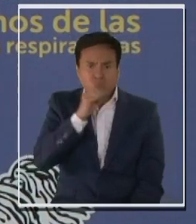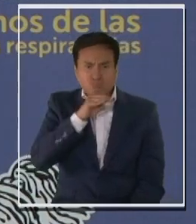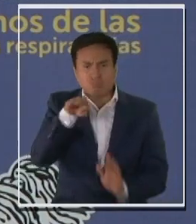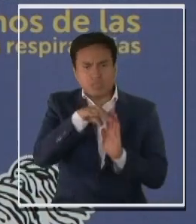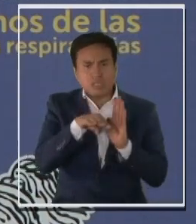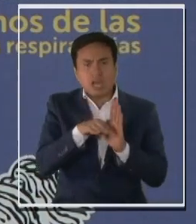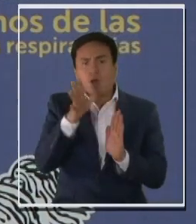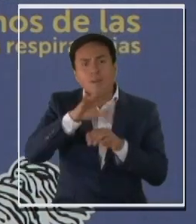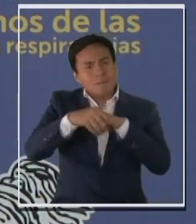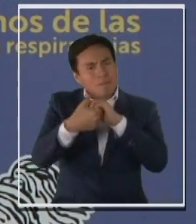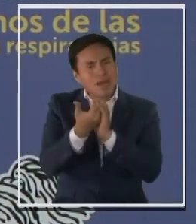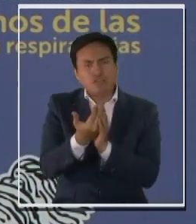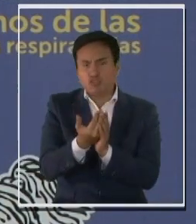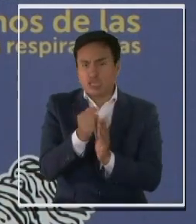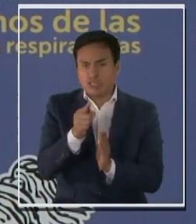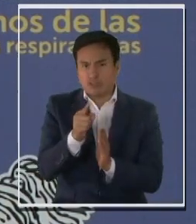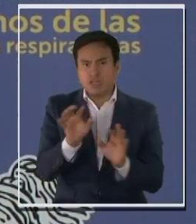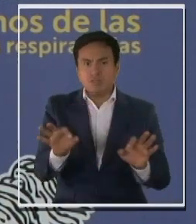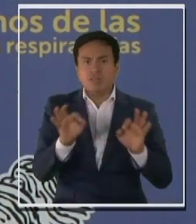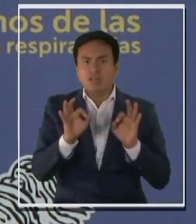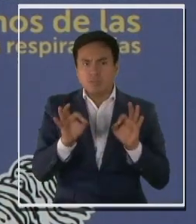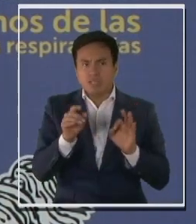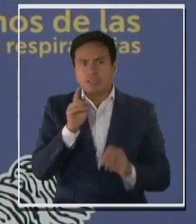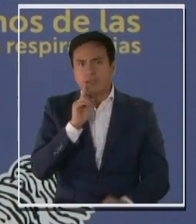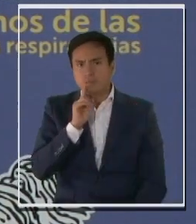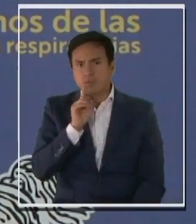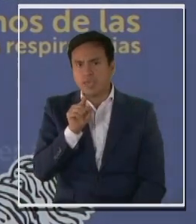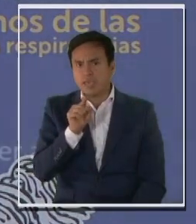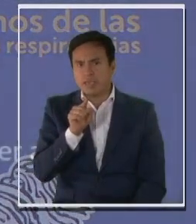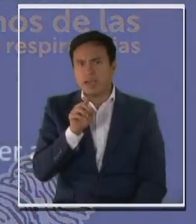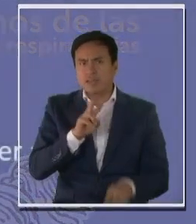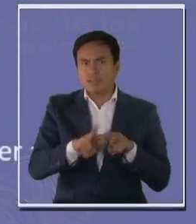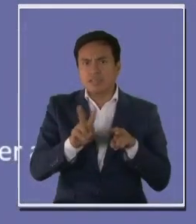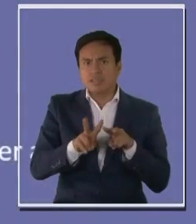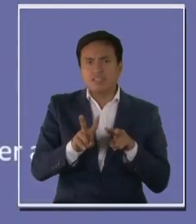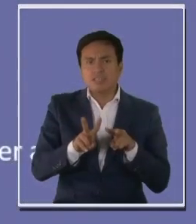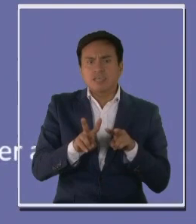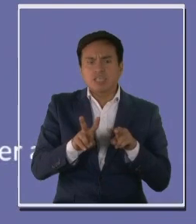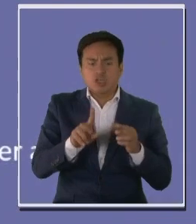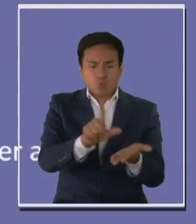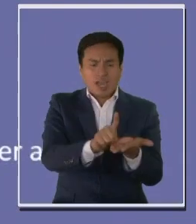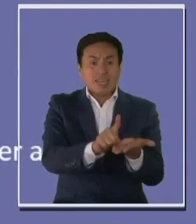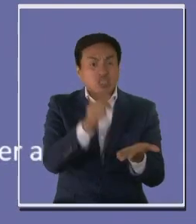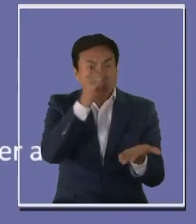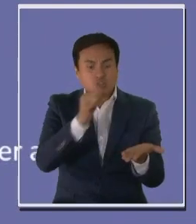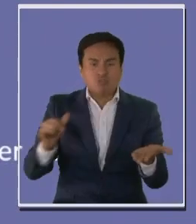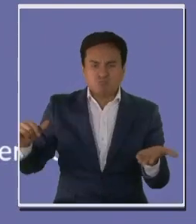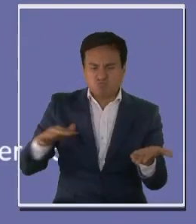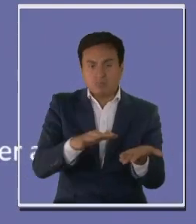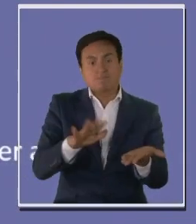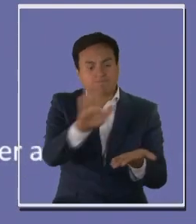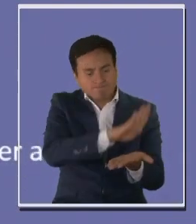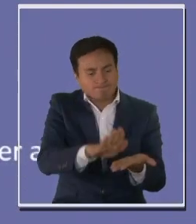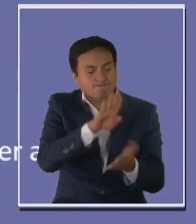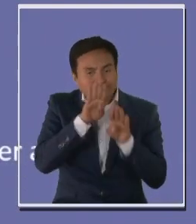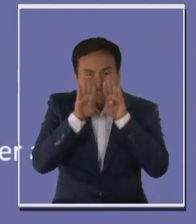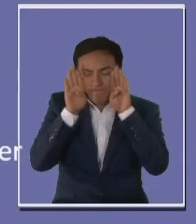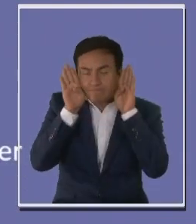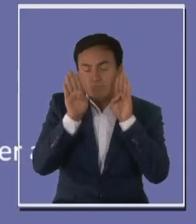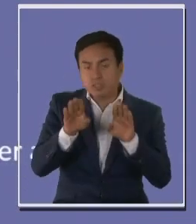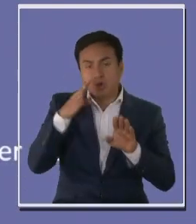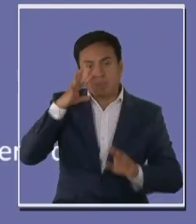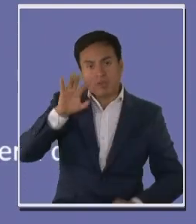de las medidas y el lavado de manos especialmente también el limpiar la superficies nos va a hacer prevenir esto